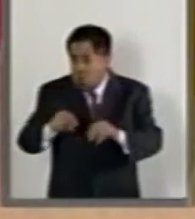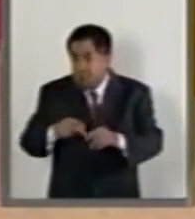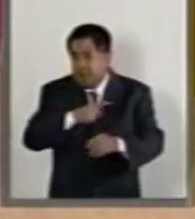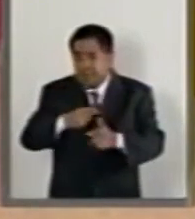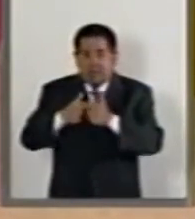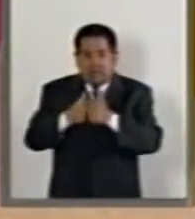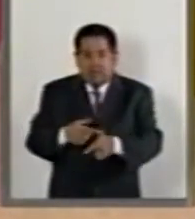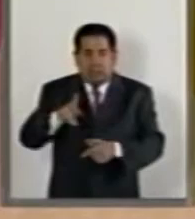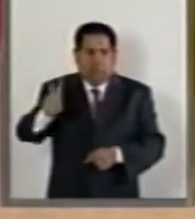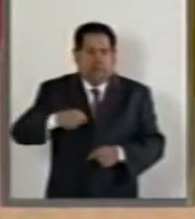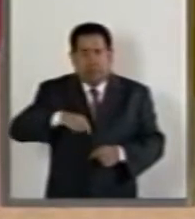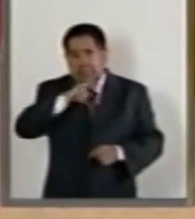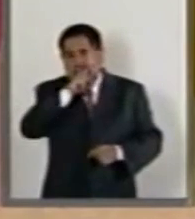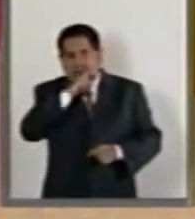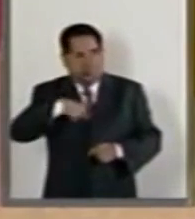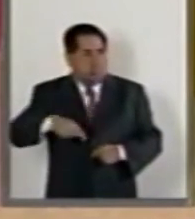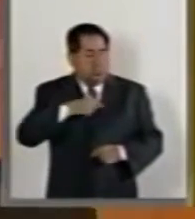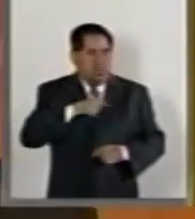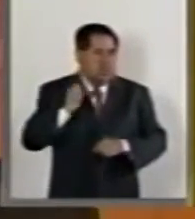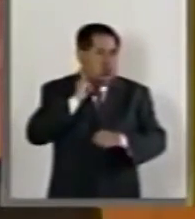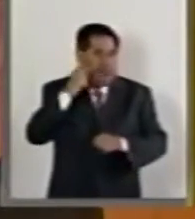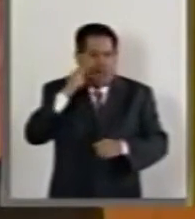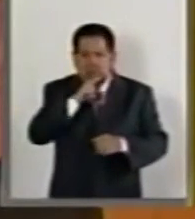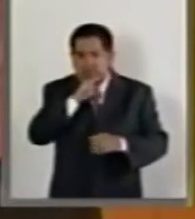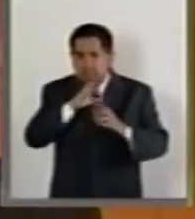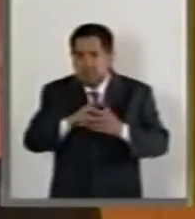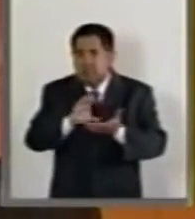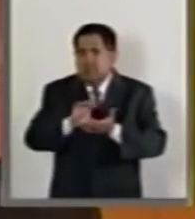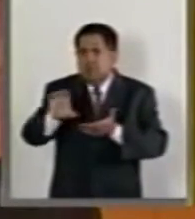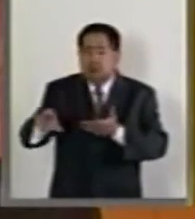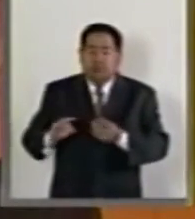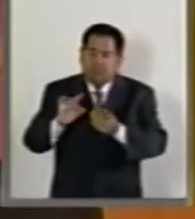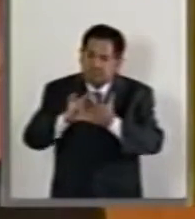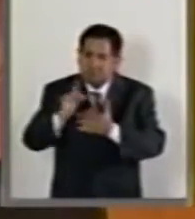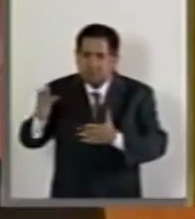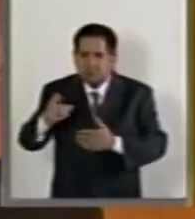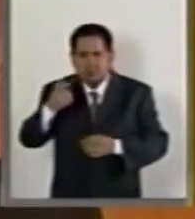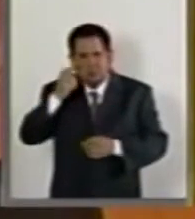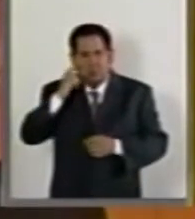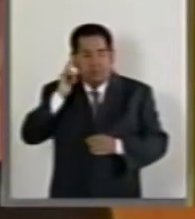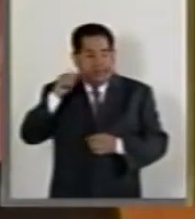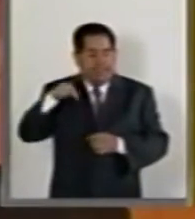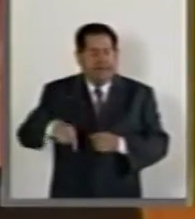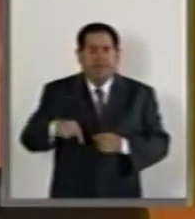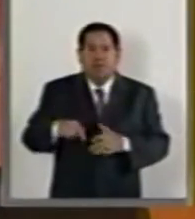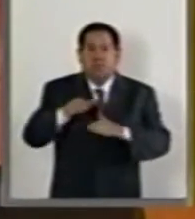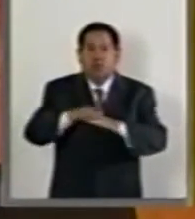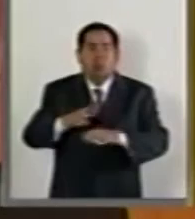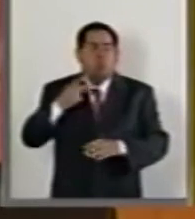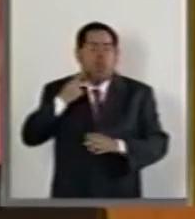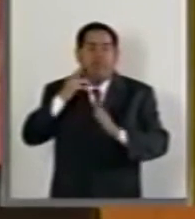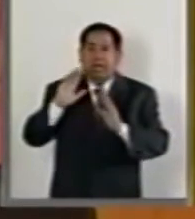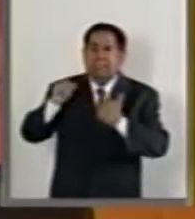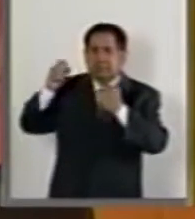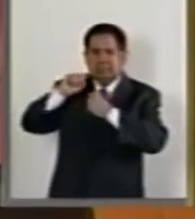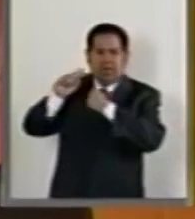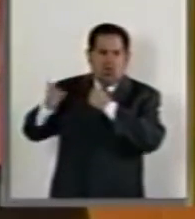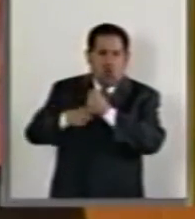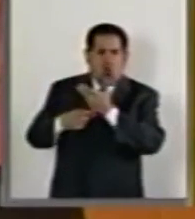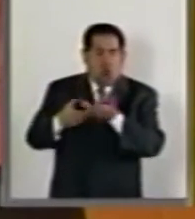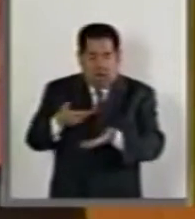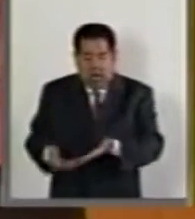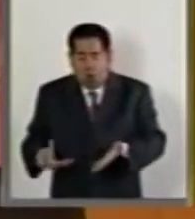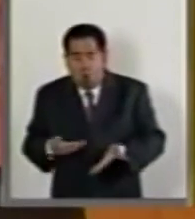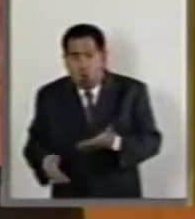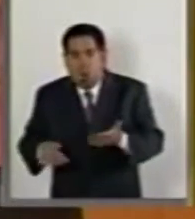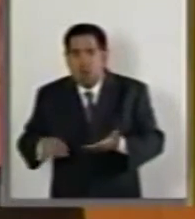la Comisión Permanente del Senado de la República. Agradecemos mucho que siendo un tema de política exterior, hoy en